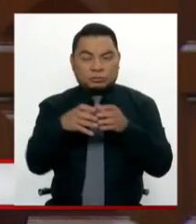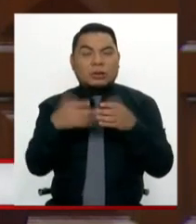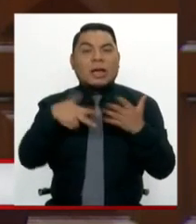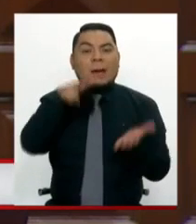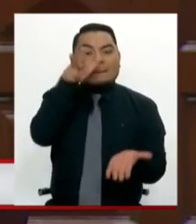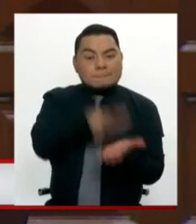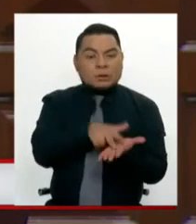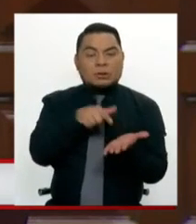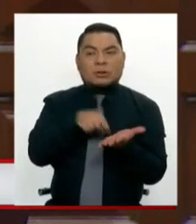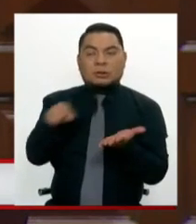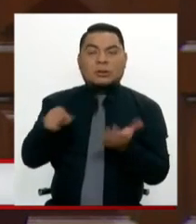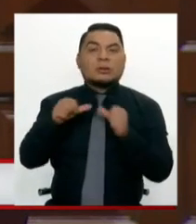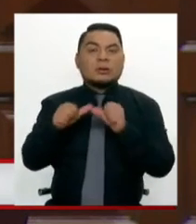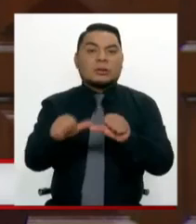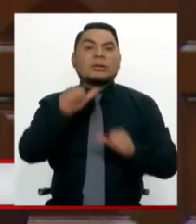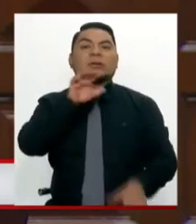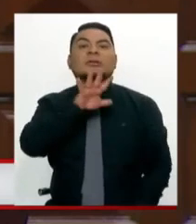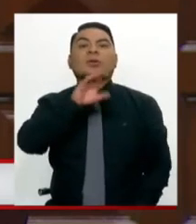continuidad de